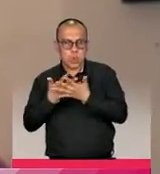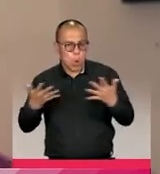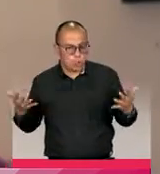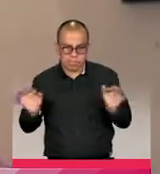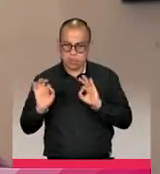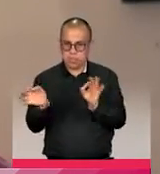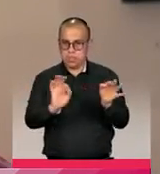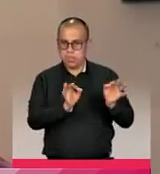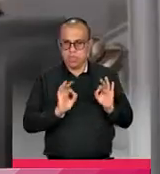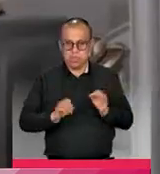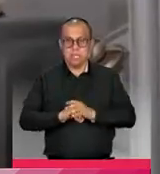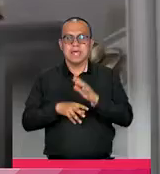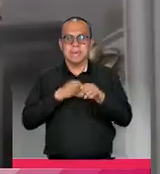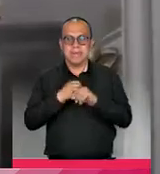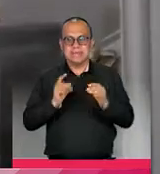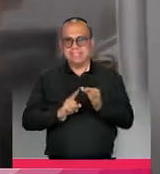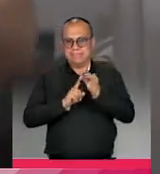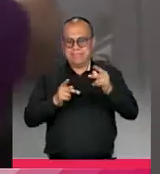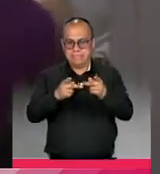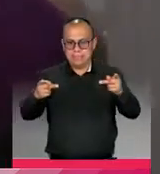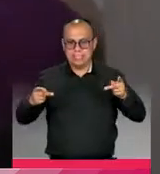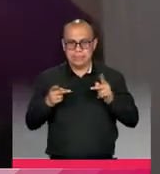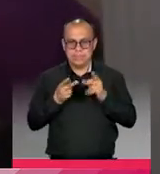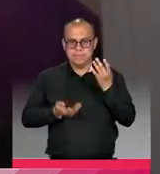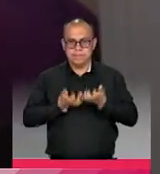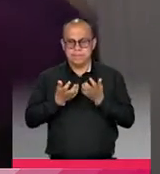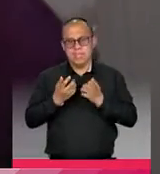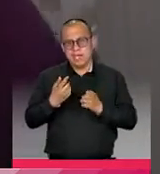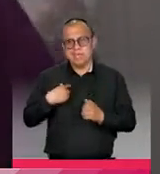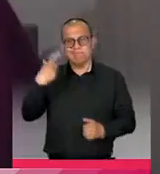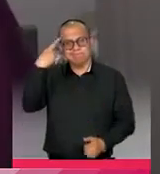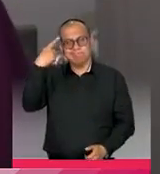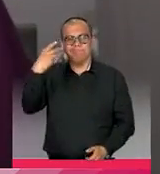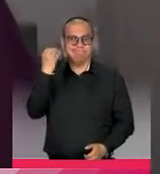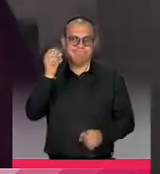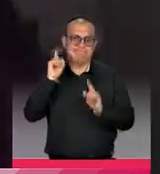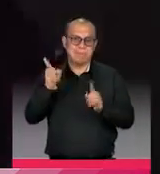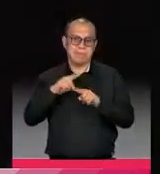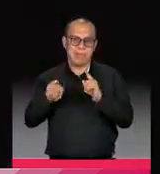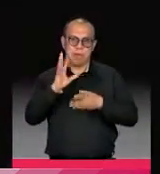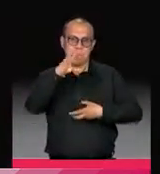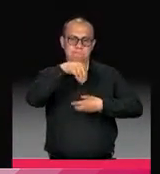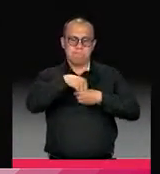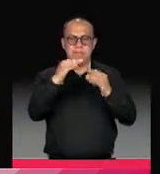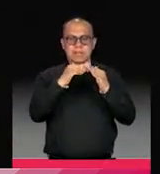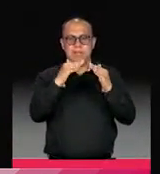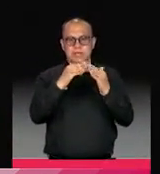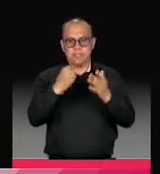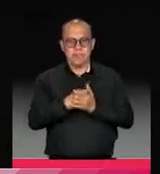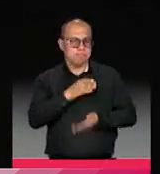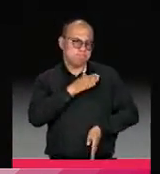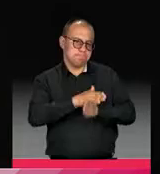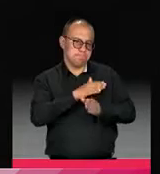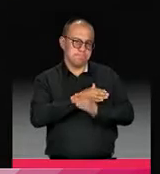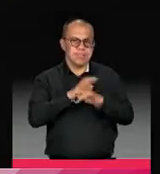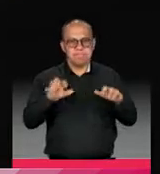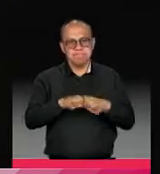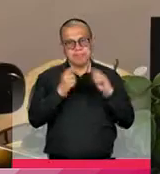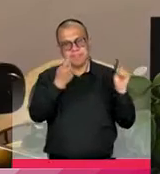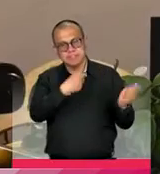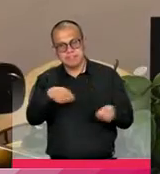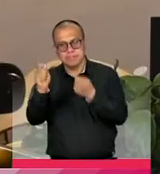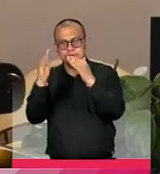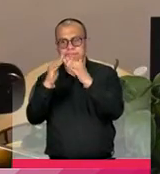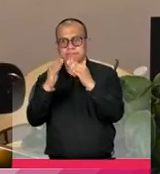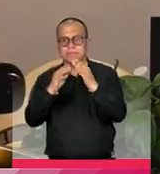nada, y en especial la cocina. Ella extraña su restaurante, pero hoy en día prefiere quedarse en casa y continuar con los domicilios.